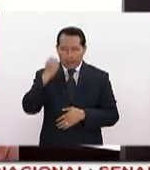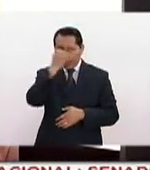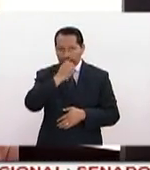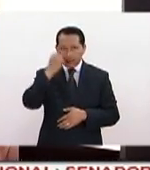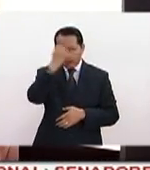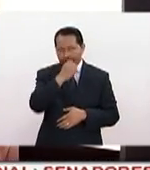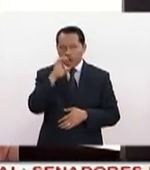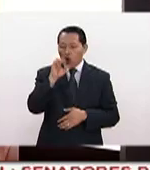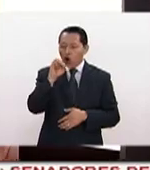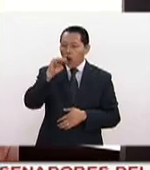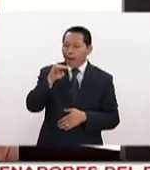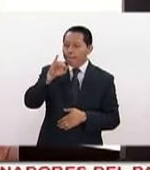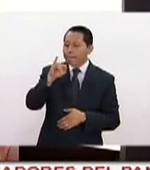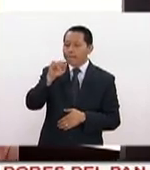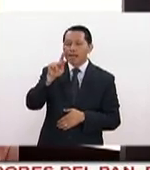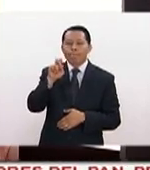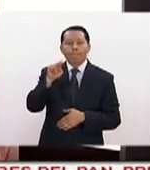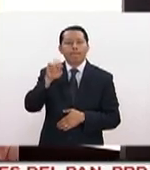de Comipems,